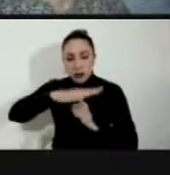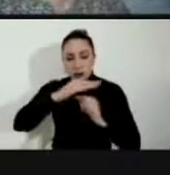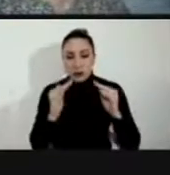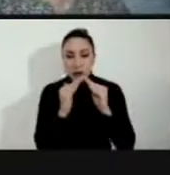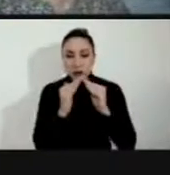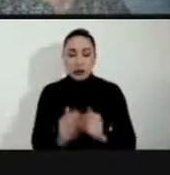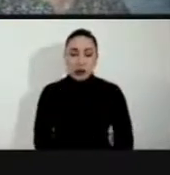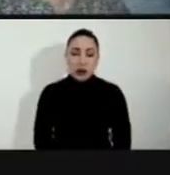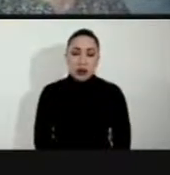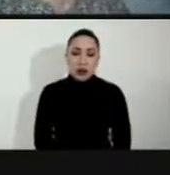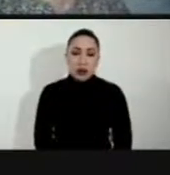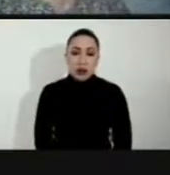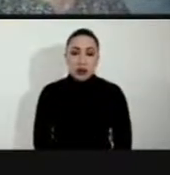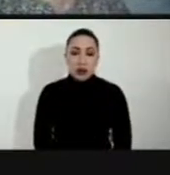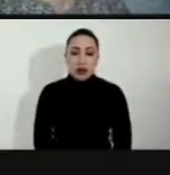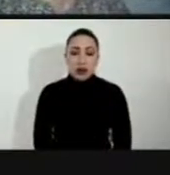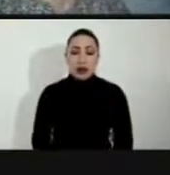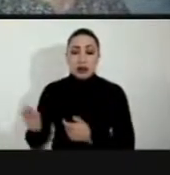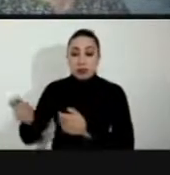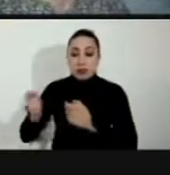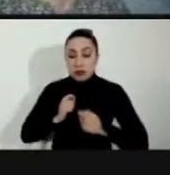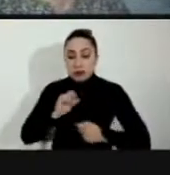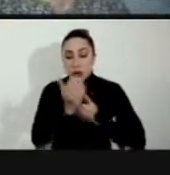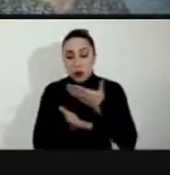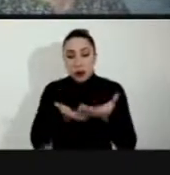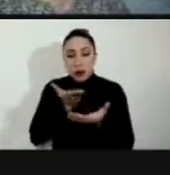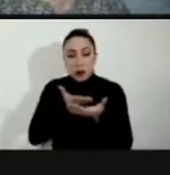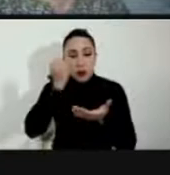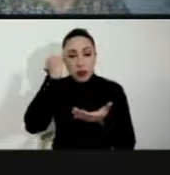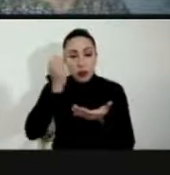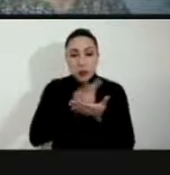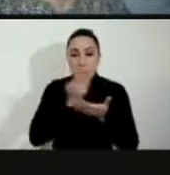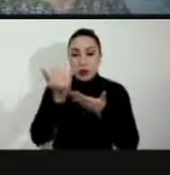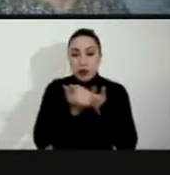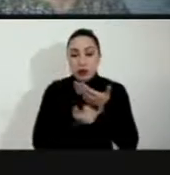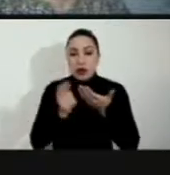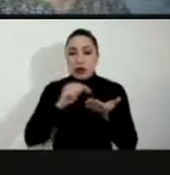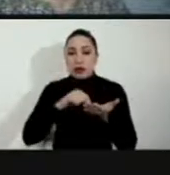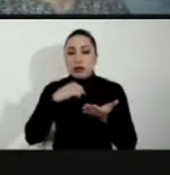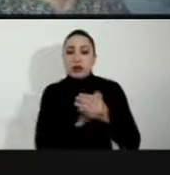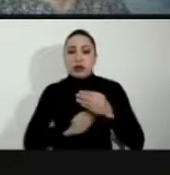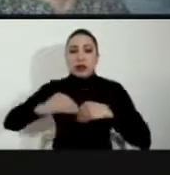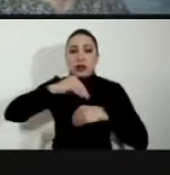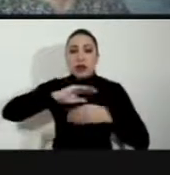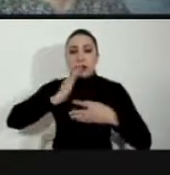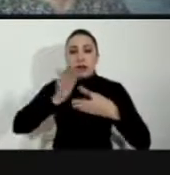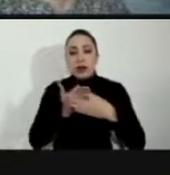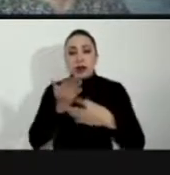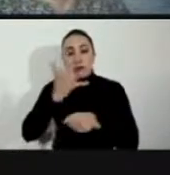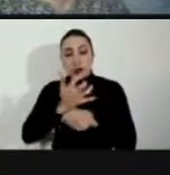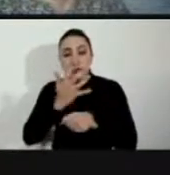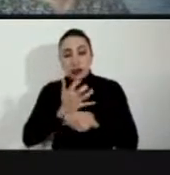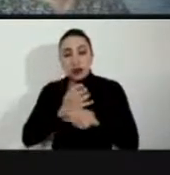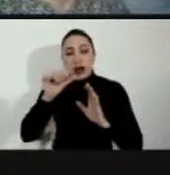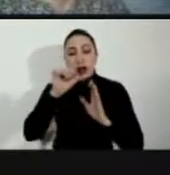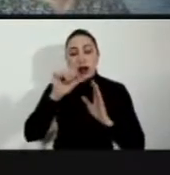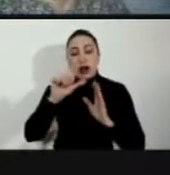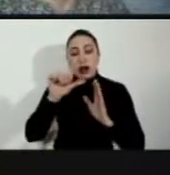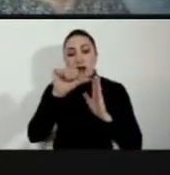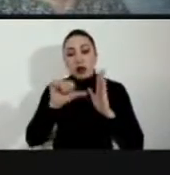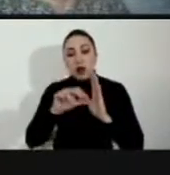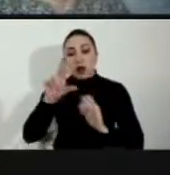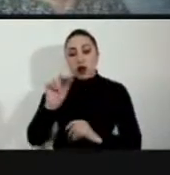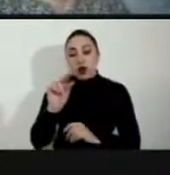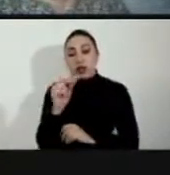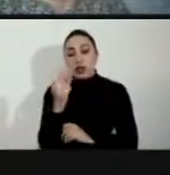Se recibe una iniciativa con proyecto de decreto por el que se adiciona la fracción 5 al artículo 81 de la Ley de Educación